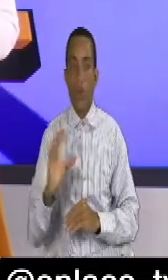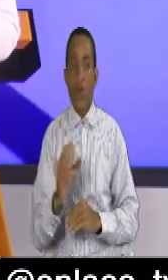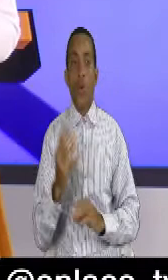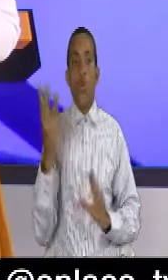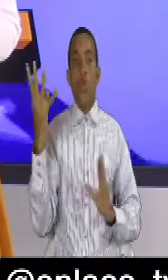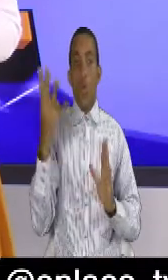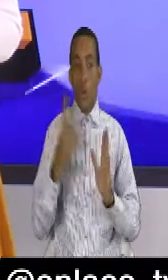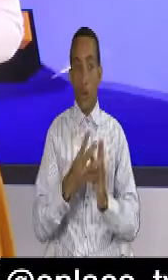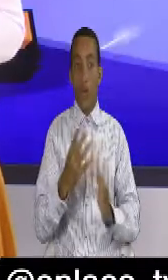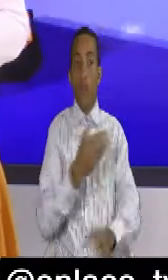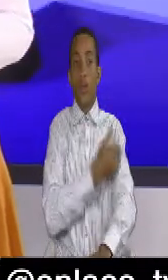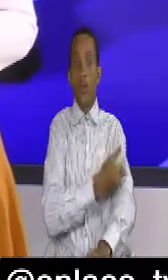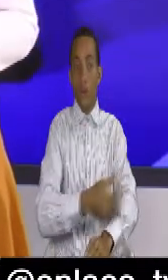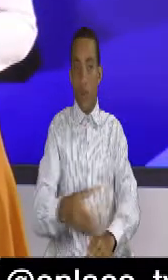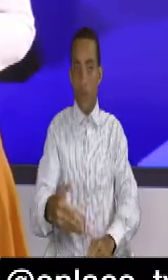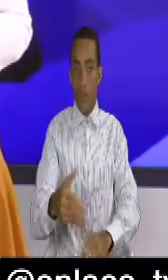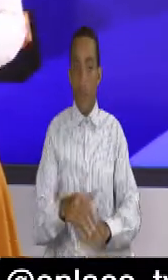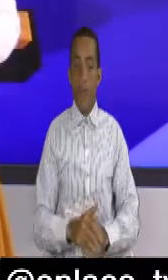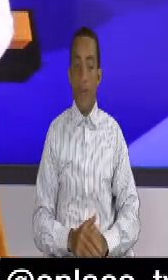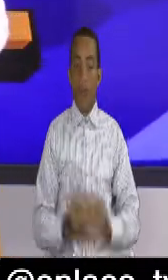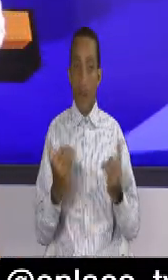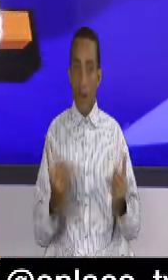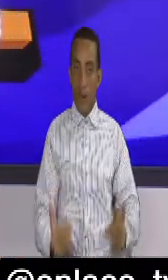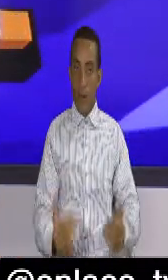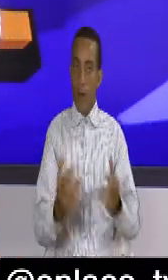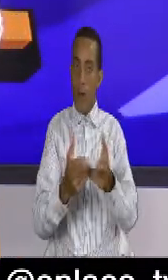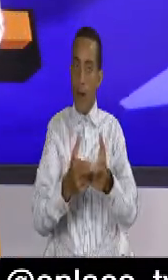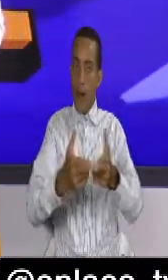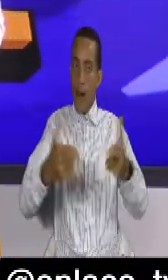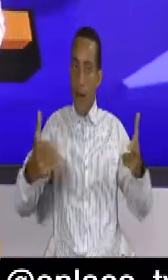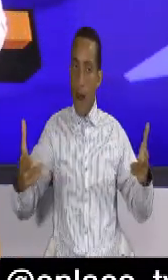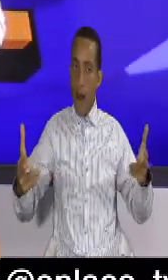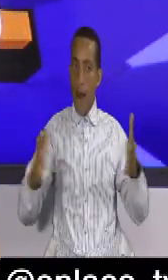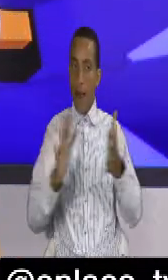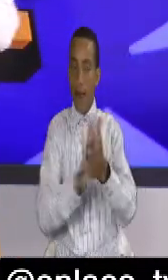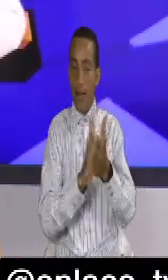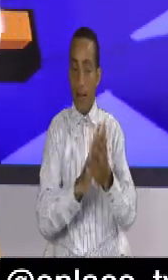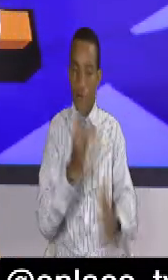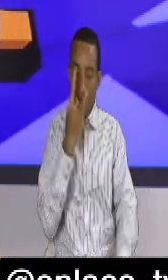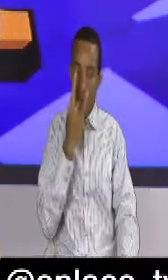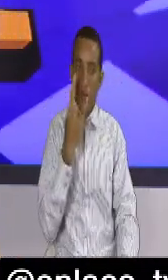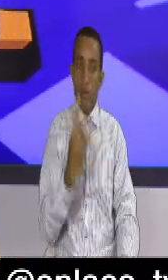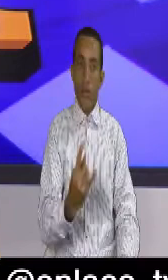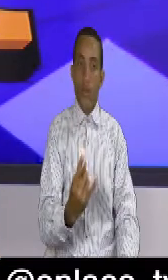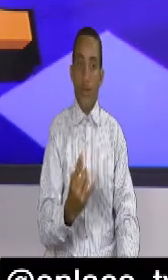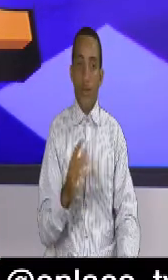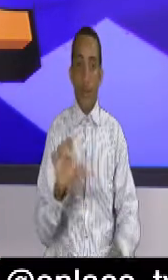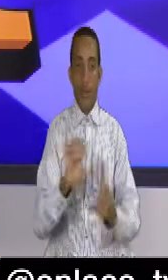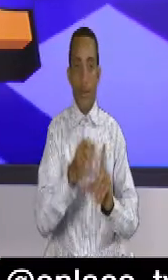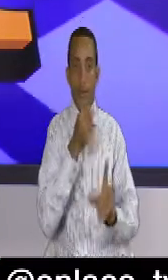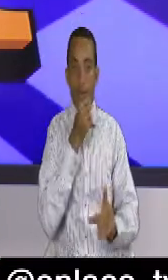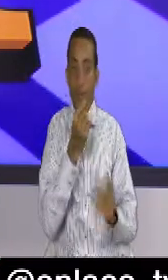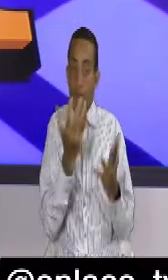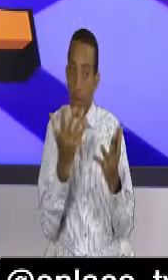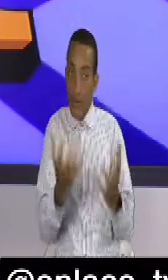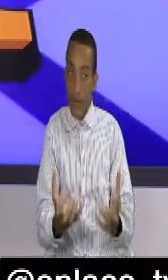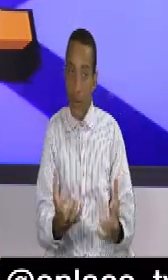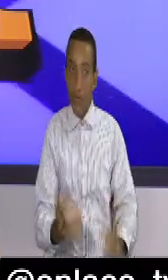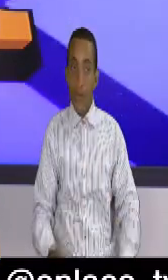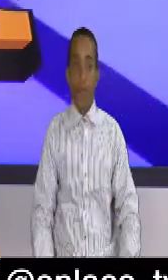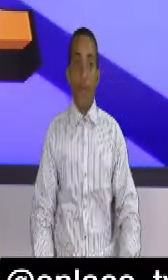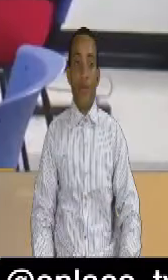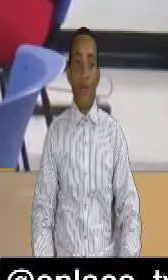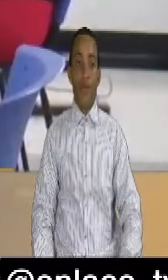4,000 millones de pesos a comerciantes locales. En instantes, la ampliación de estas y otras noticias de su interés aquí en el noticiero que usted quiere ver. Bienvenidos.